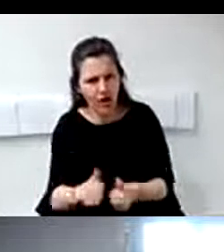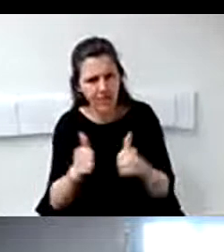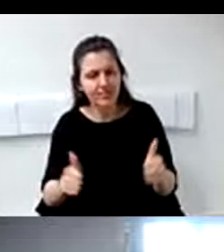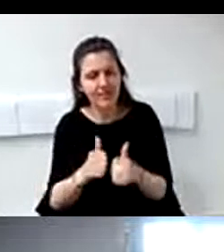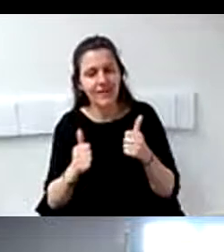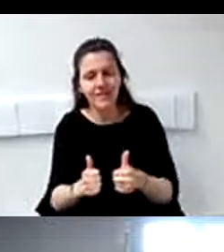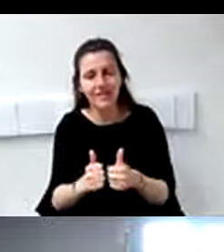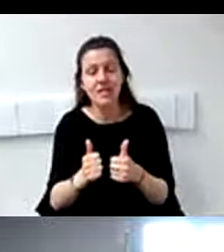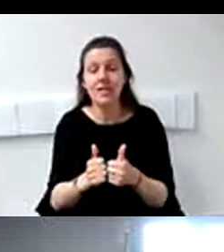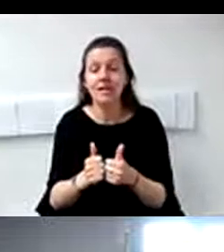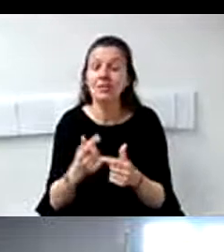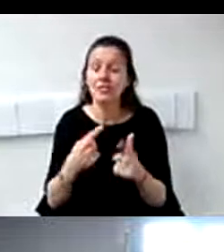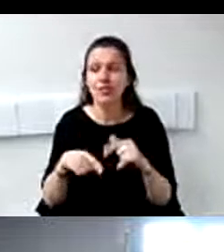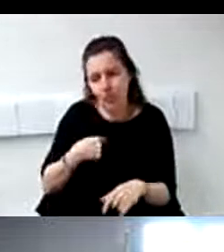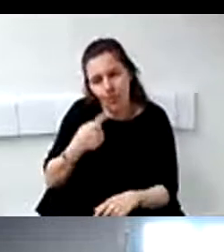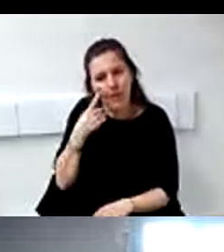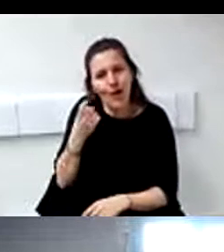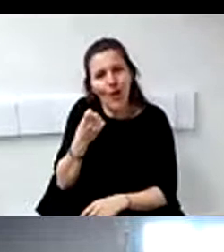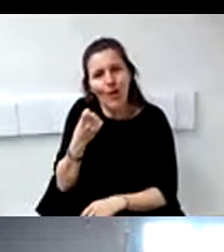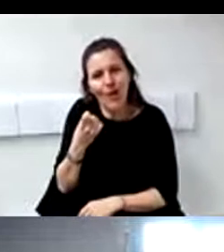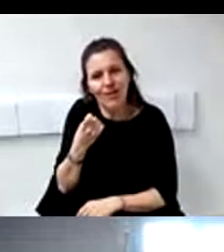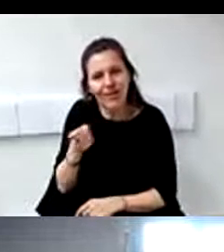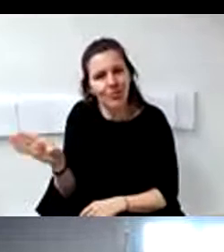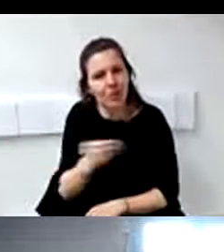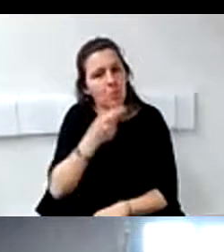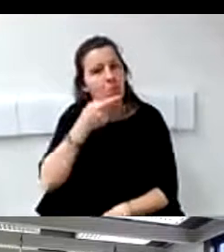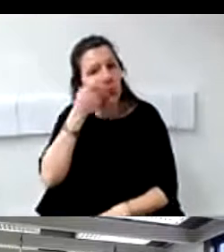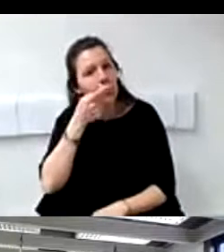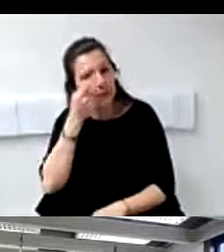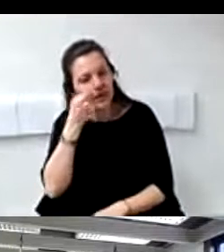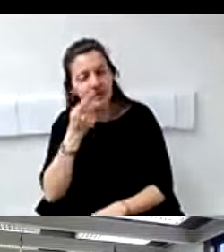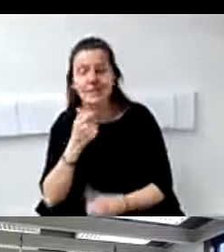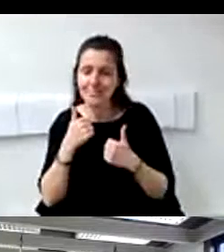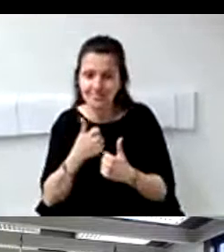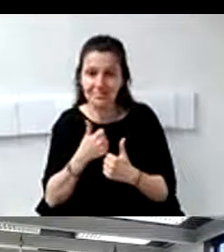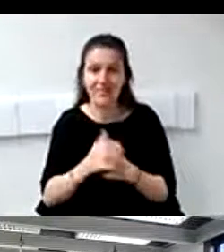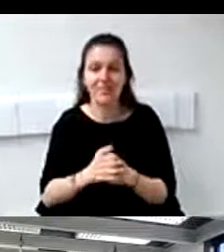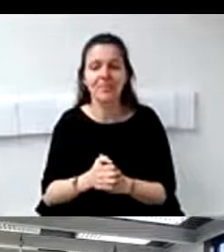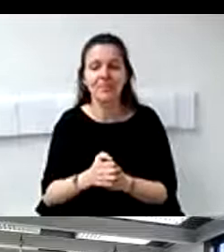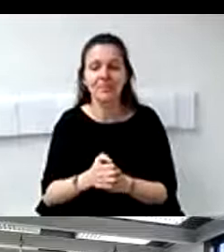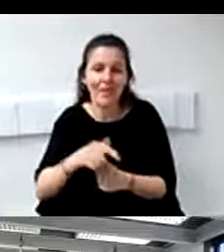involucramiento de ustedes en este curso, esta capacitación